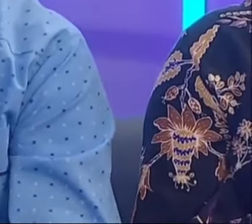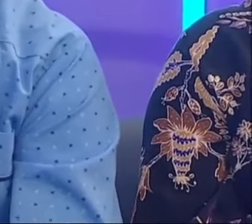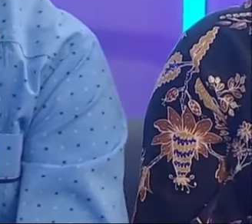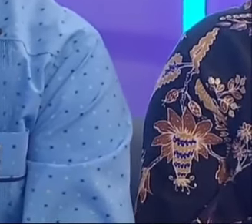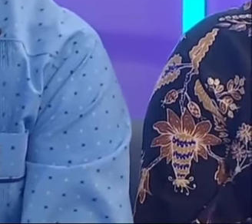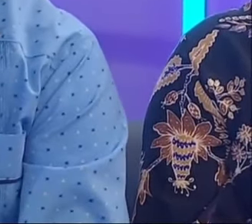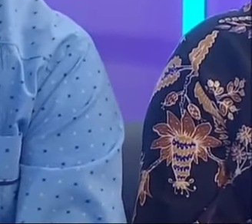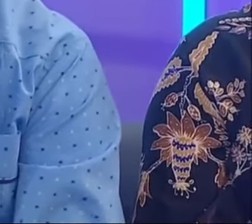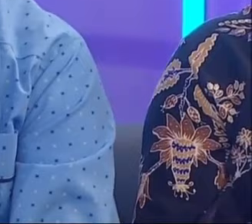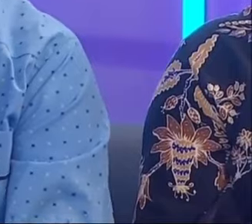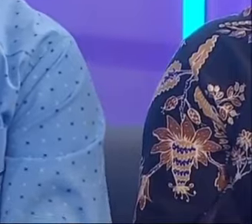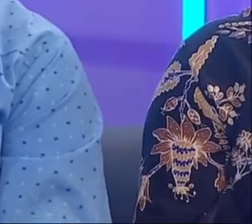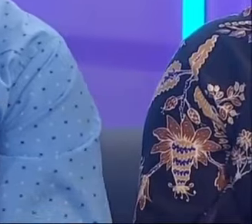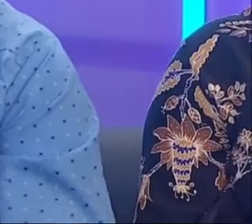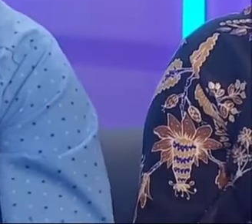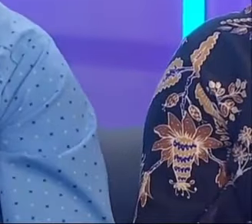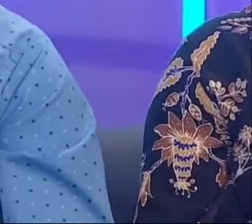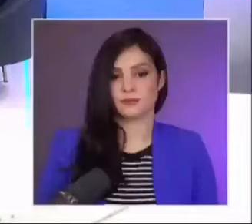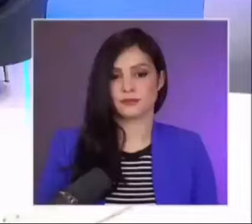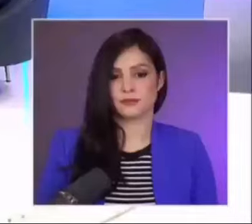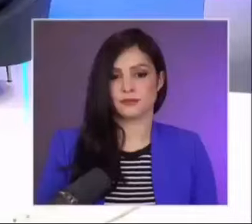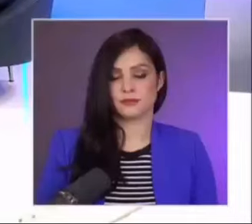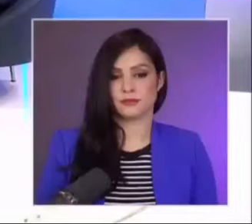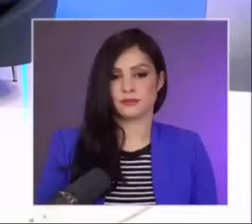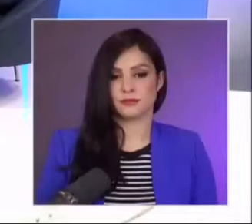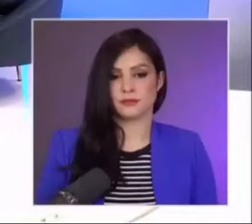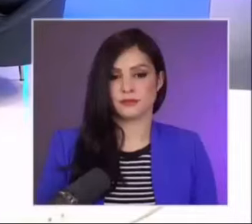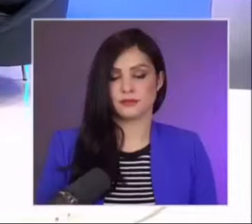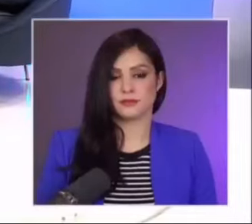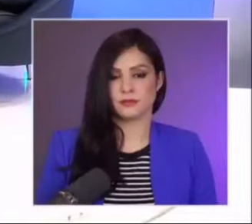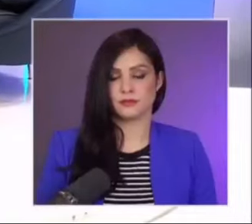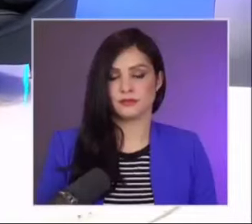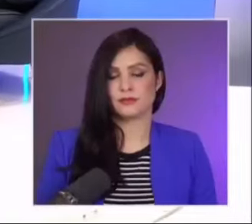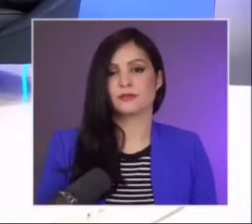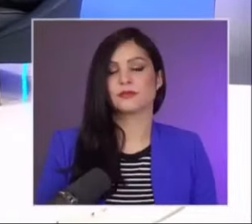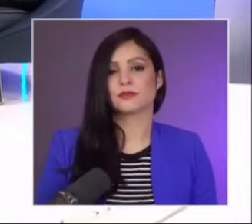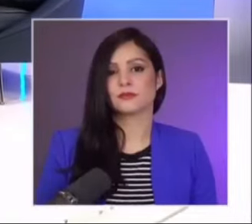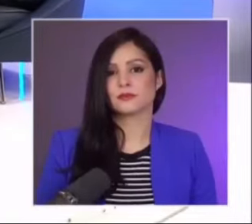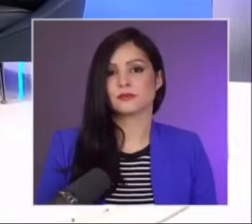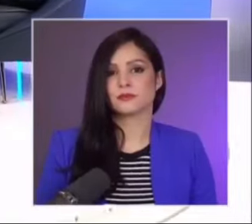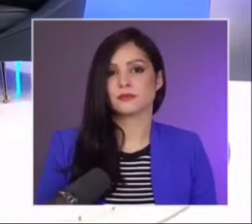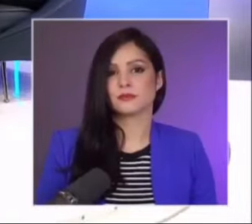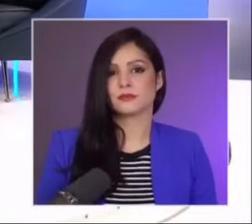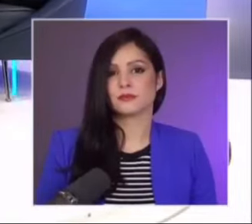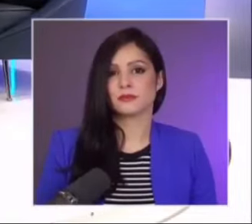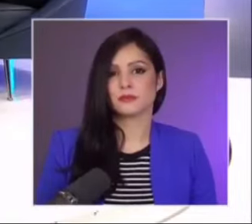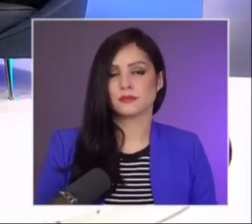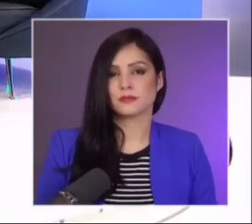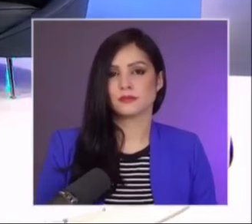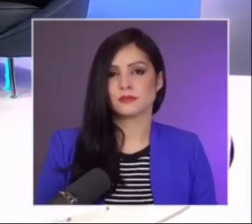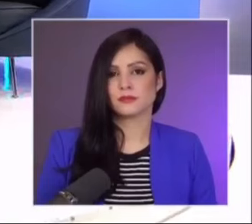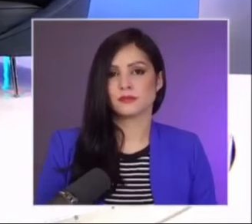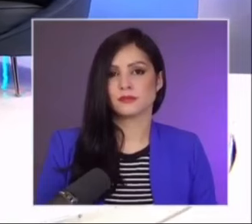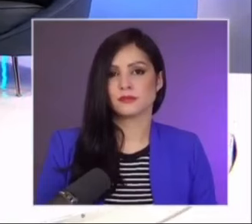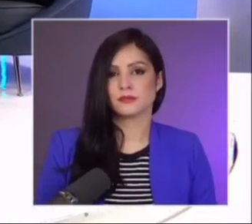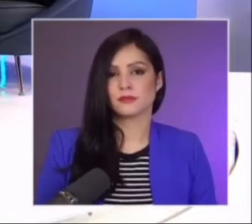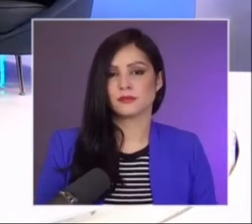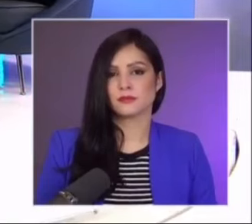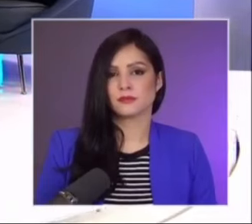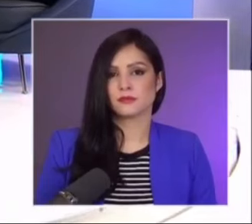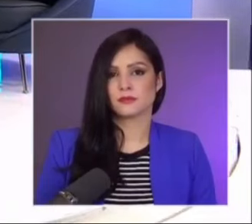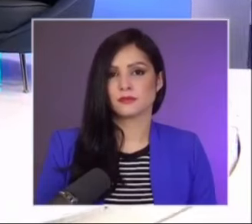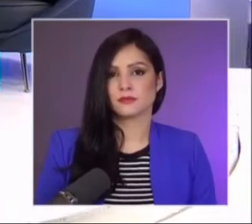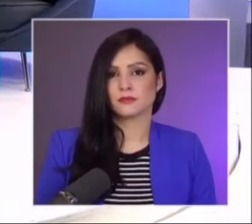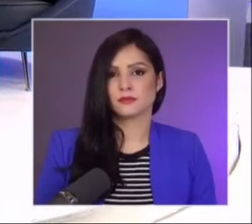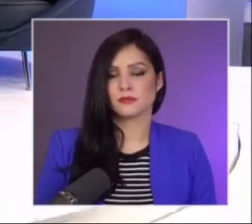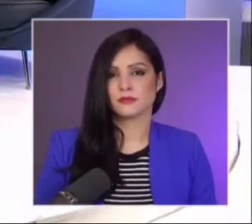pretensiones están pretendiendo que el estado le pague en justo y precio ocurre que cuando